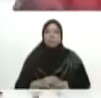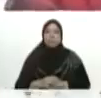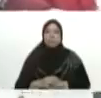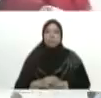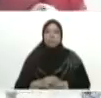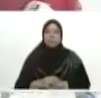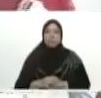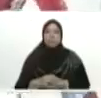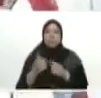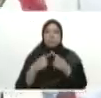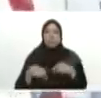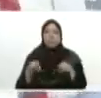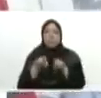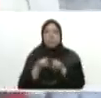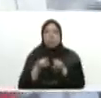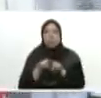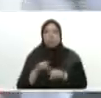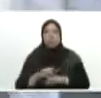igualmente